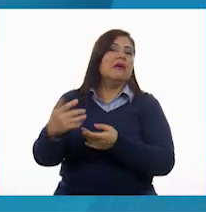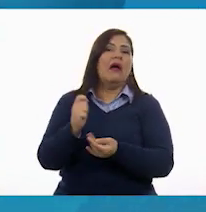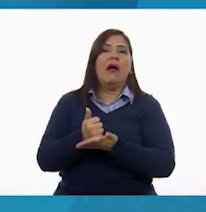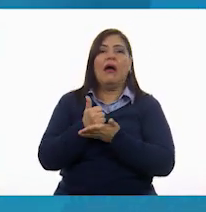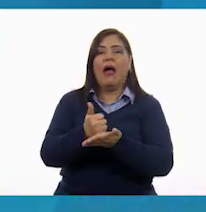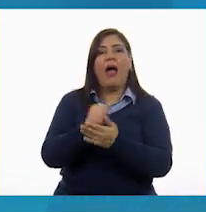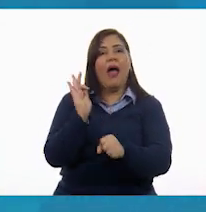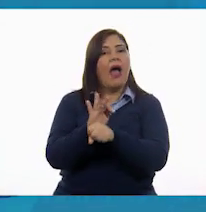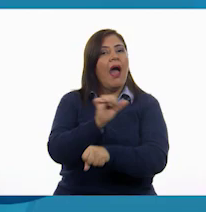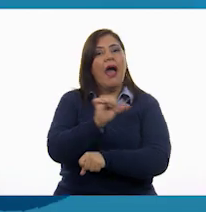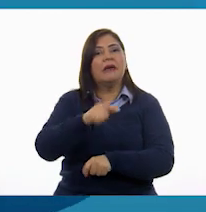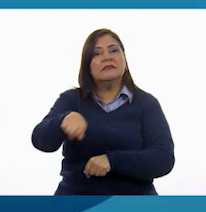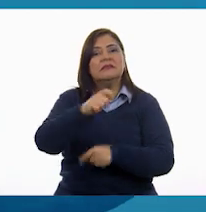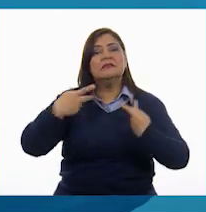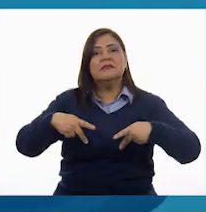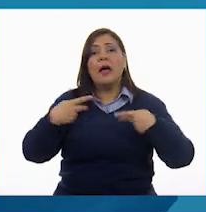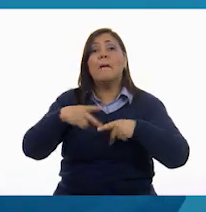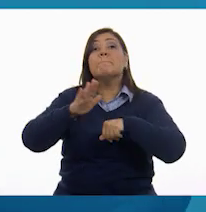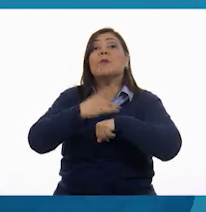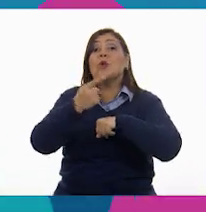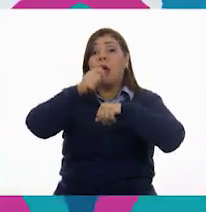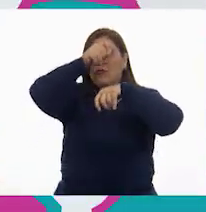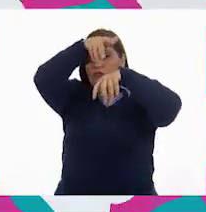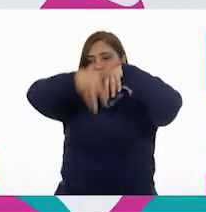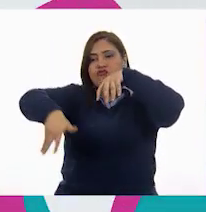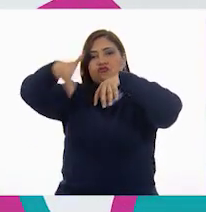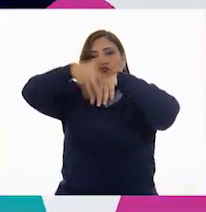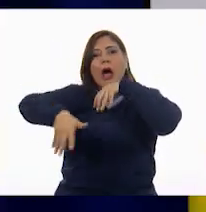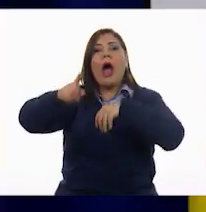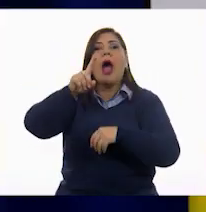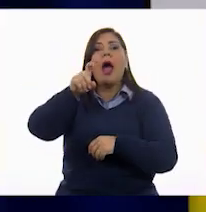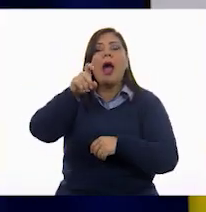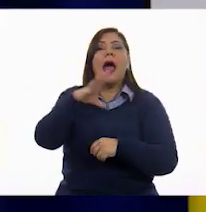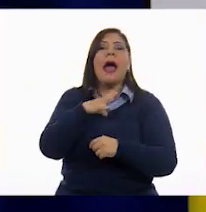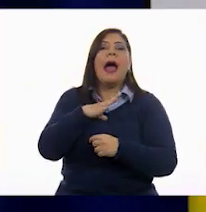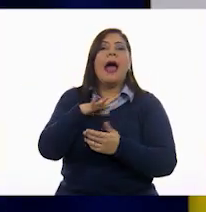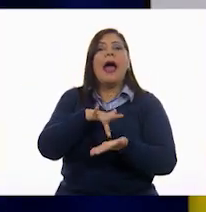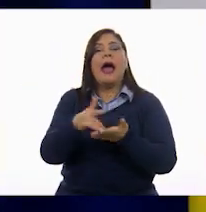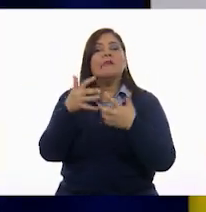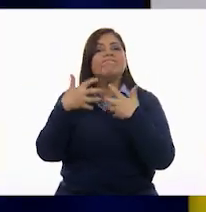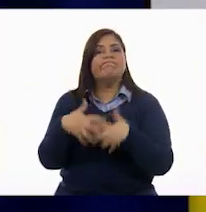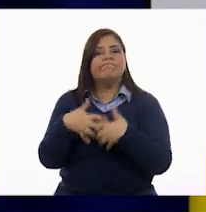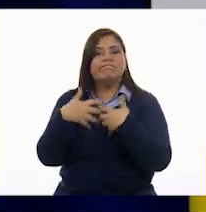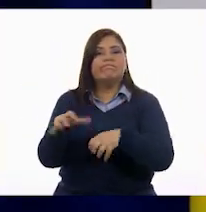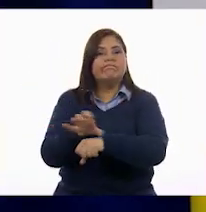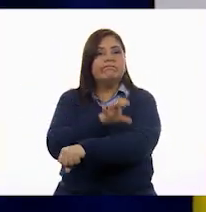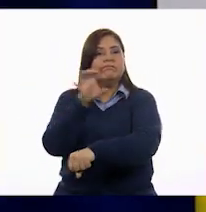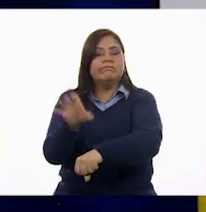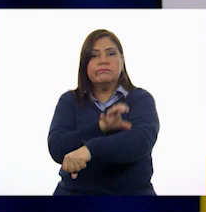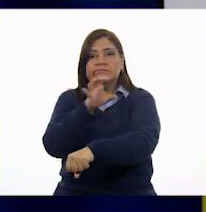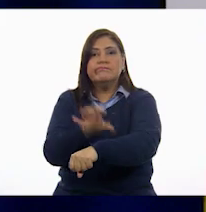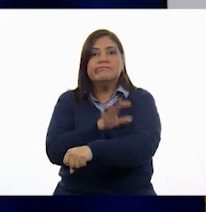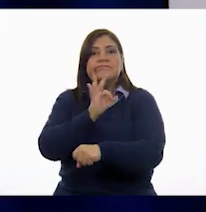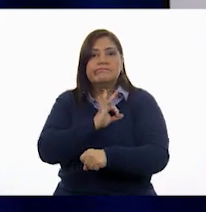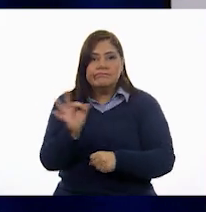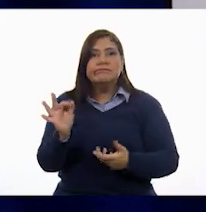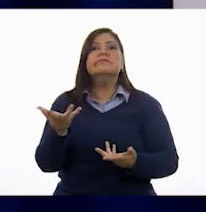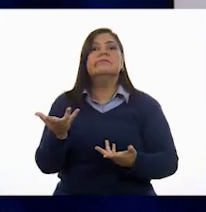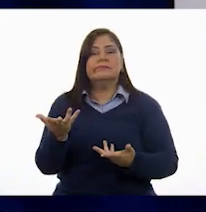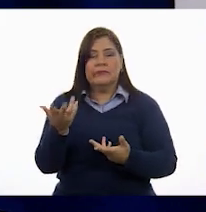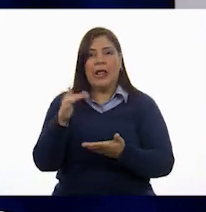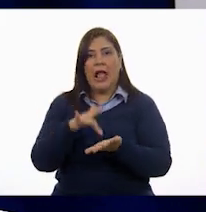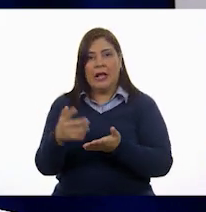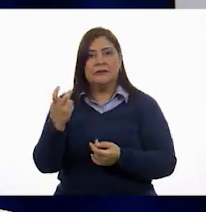porque precisamente esas caídas de agua sirven para generar electricidad, para generar